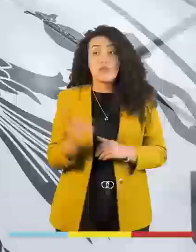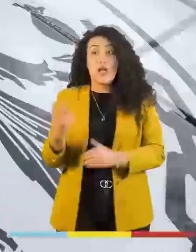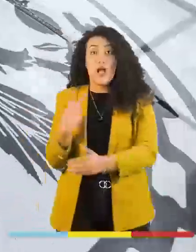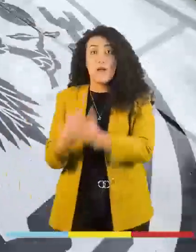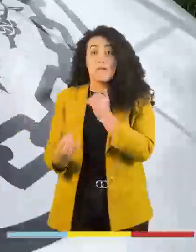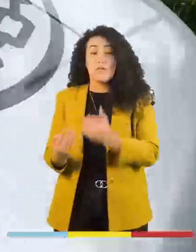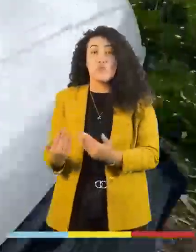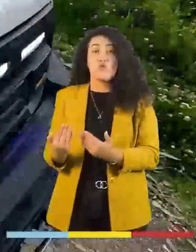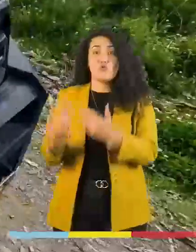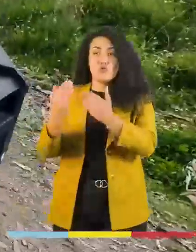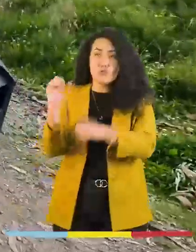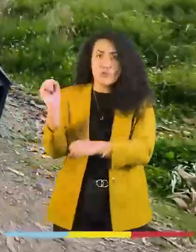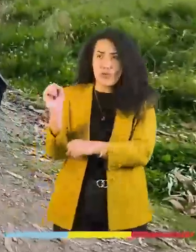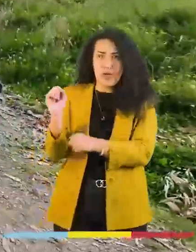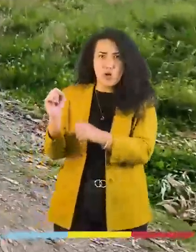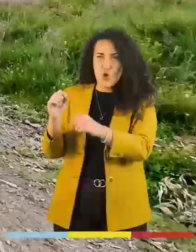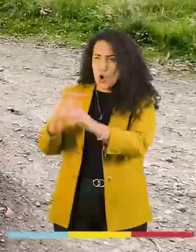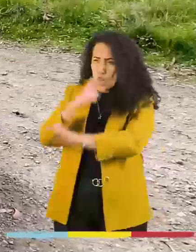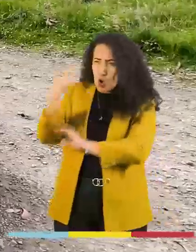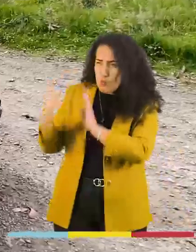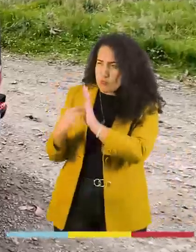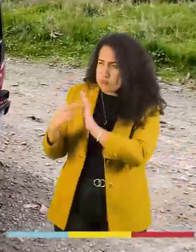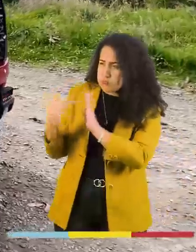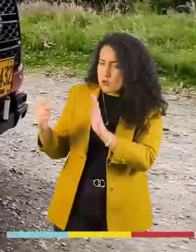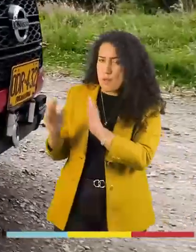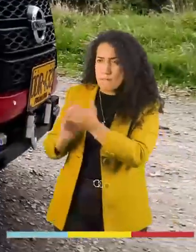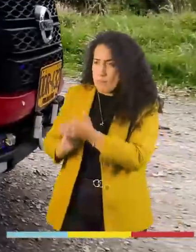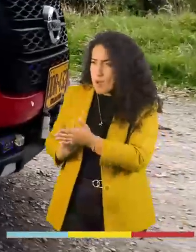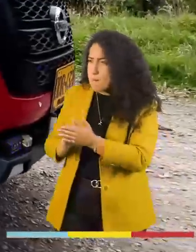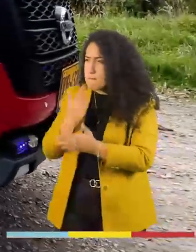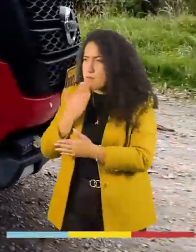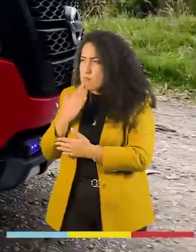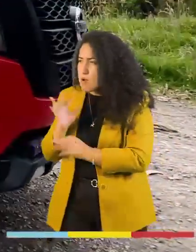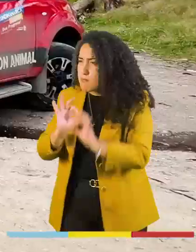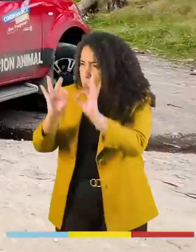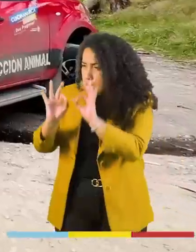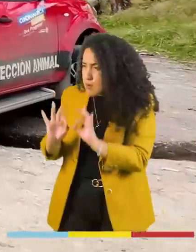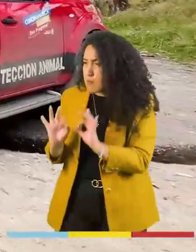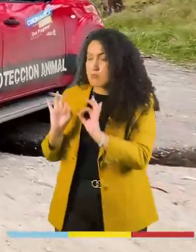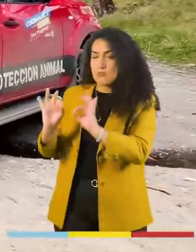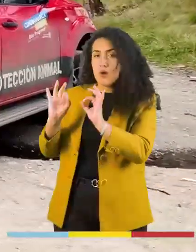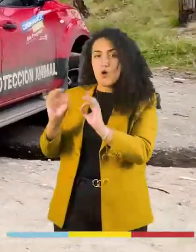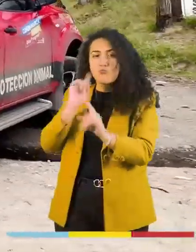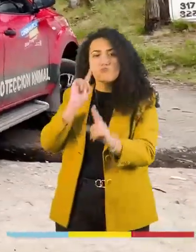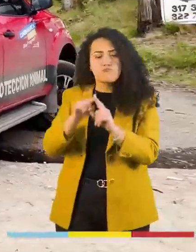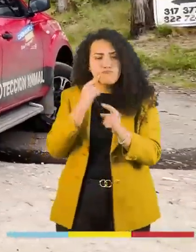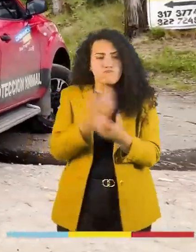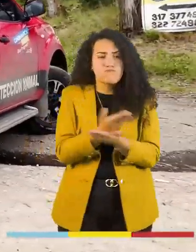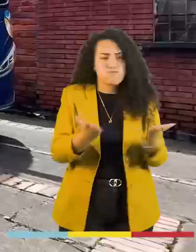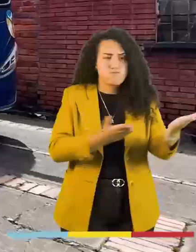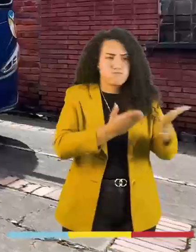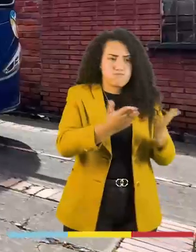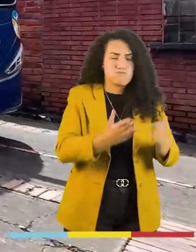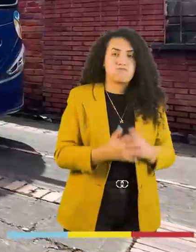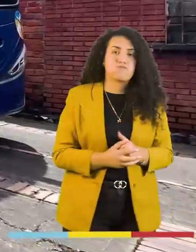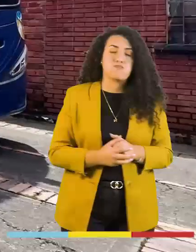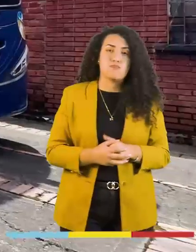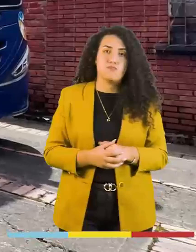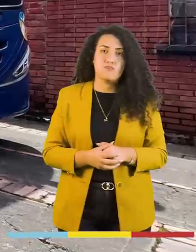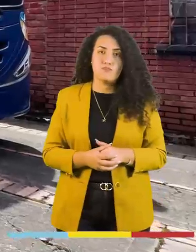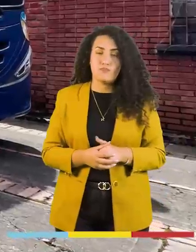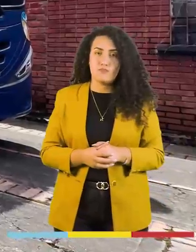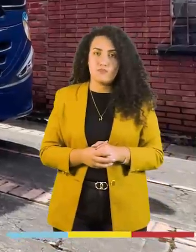la captura y transporte animal, como guacales, redes y trampas, además de botiquín para valoraciones. Su misión,